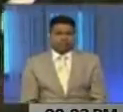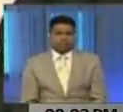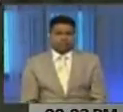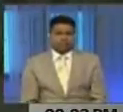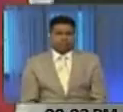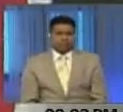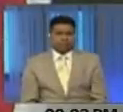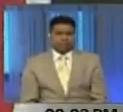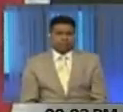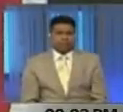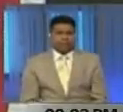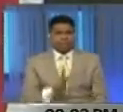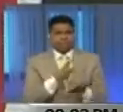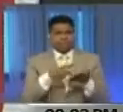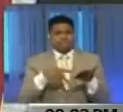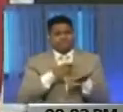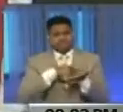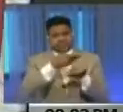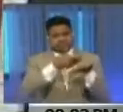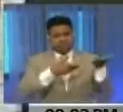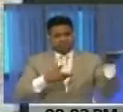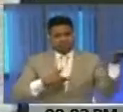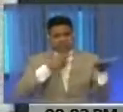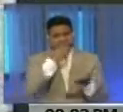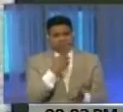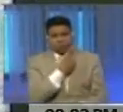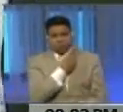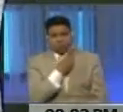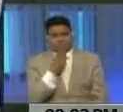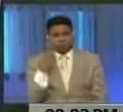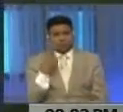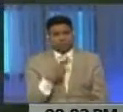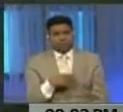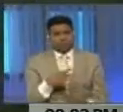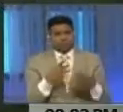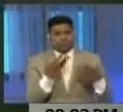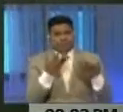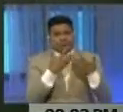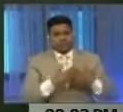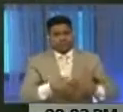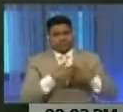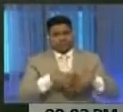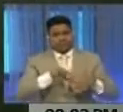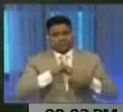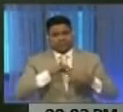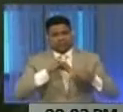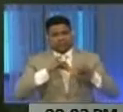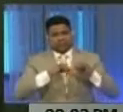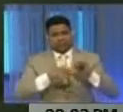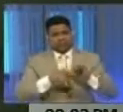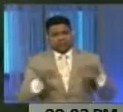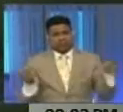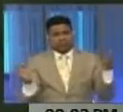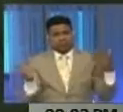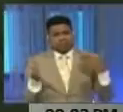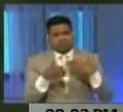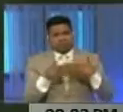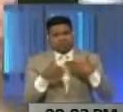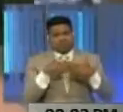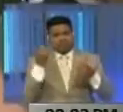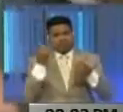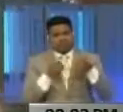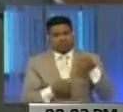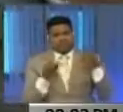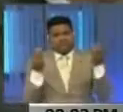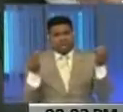Parte de las firmas de las cartas de compromiso entre los empresarios internacionales y autoridades del Ejecutivo Nacional. Y así concluye esta firma nacional de